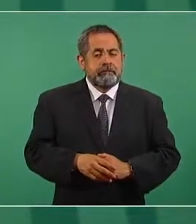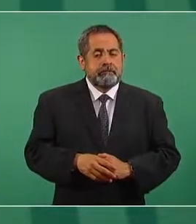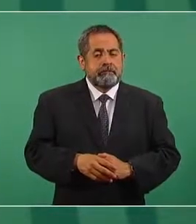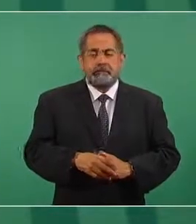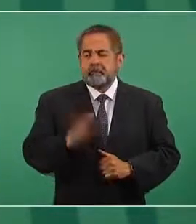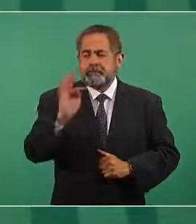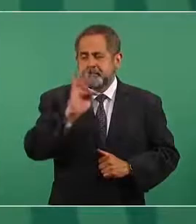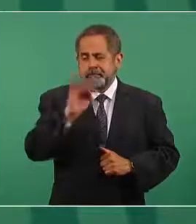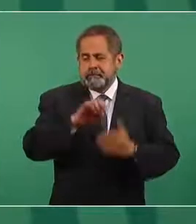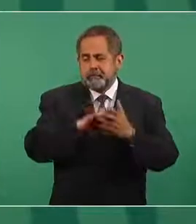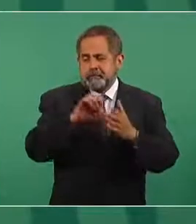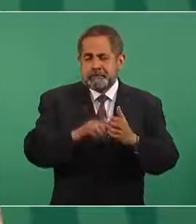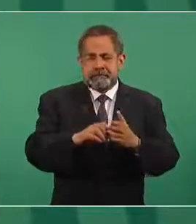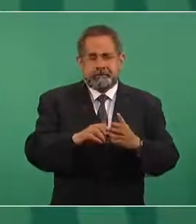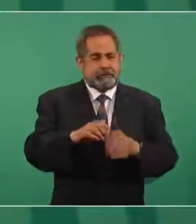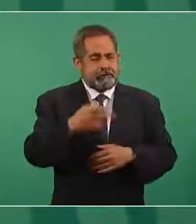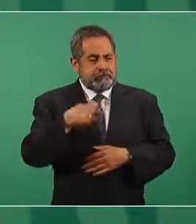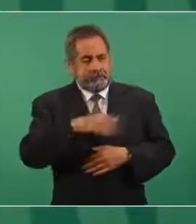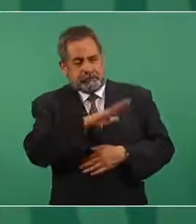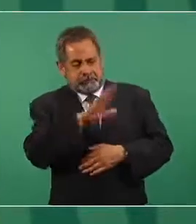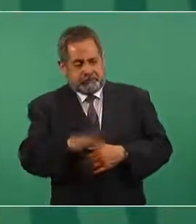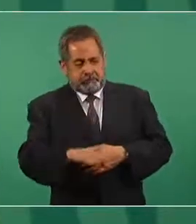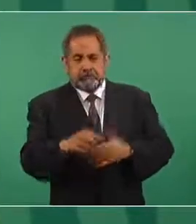la persona que perdió la vida,